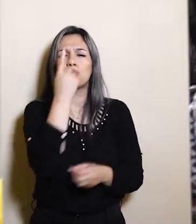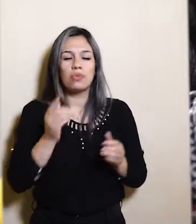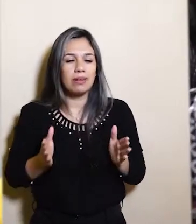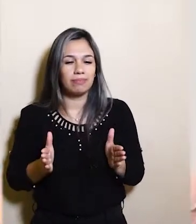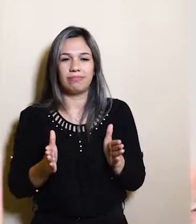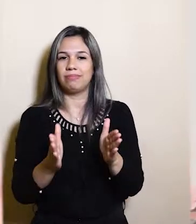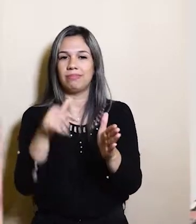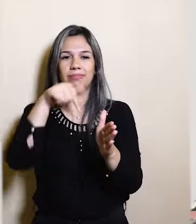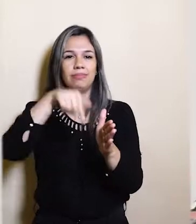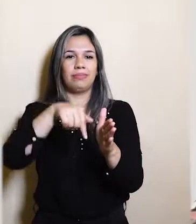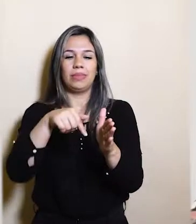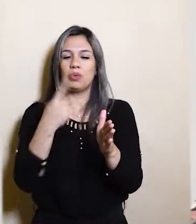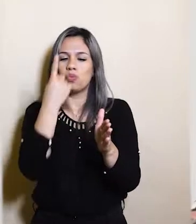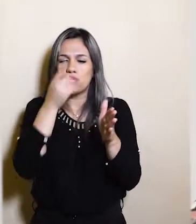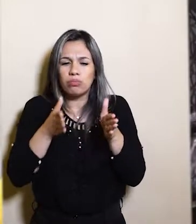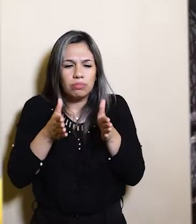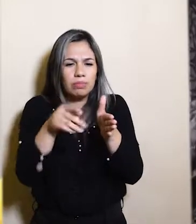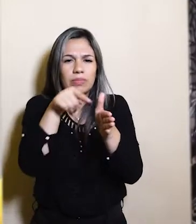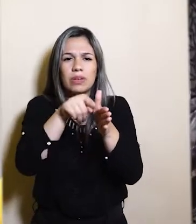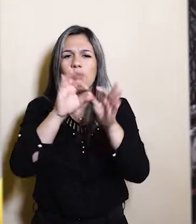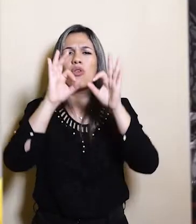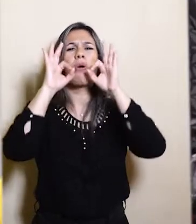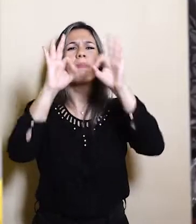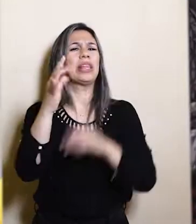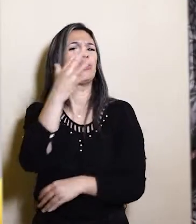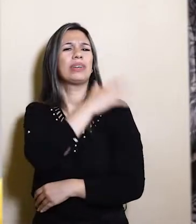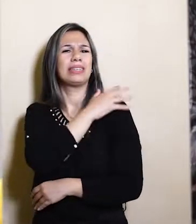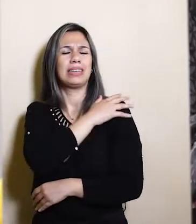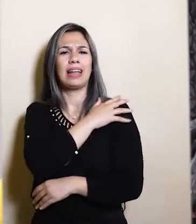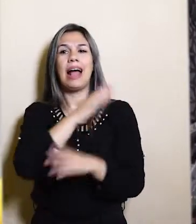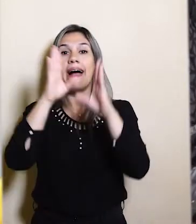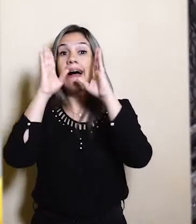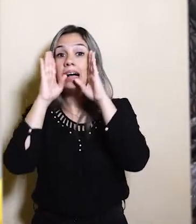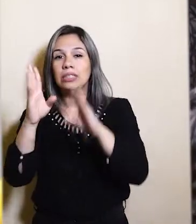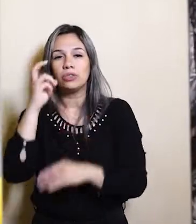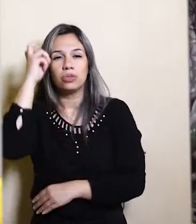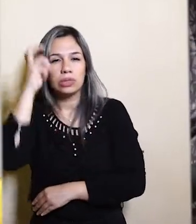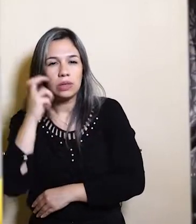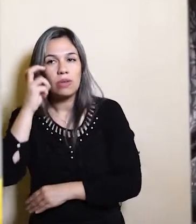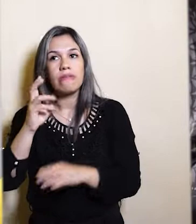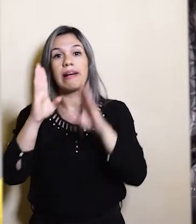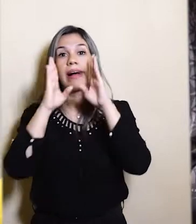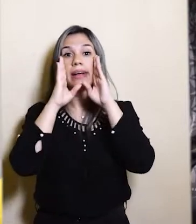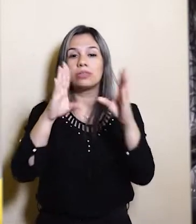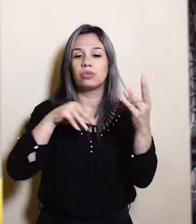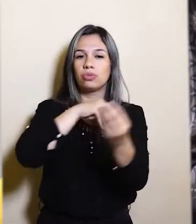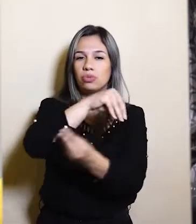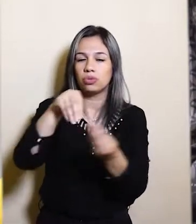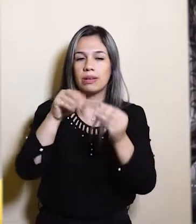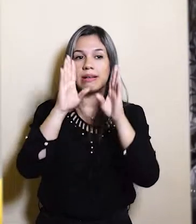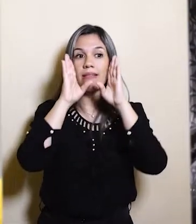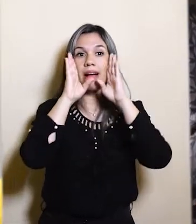atención integral, para que no se pierda de vista la atención psicológica, la atención social, la atención en